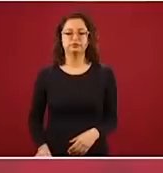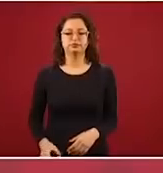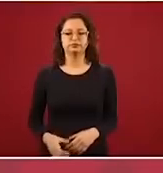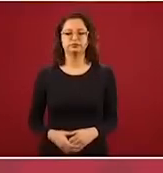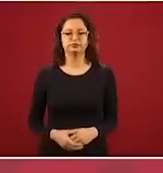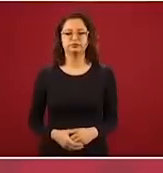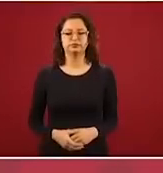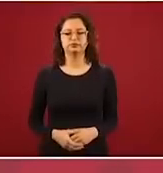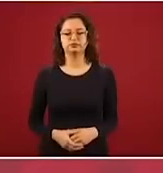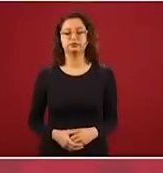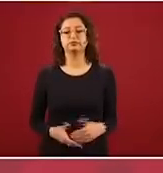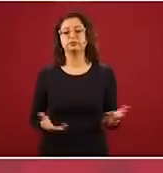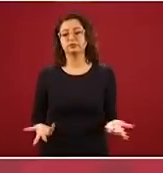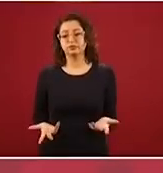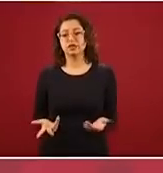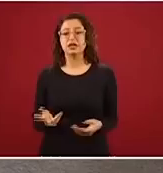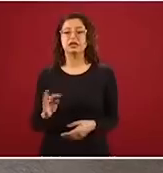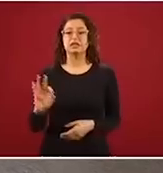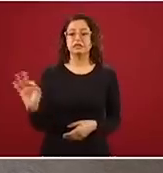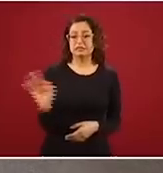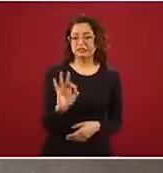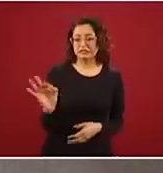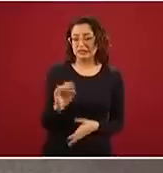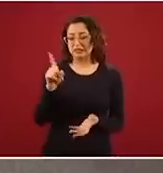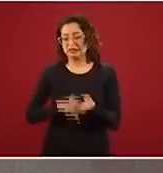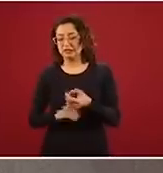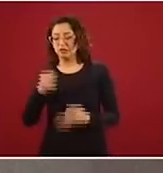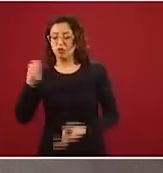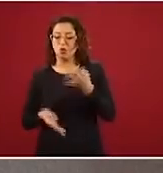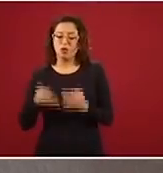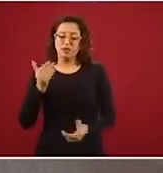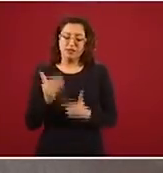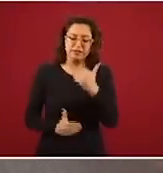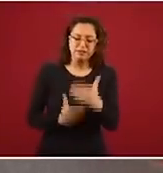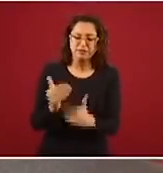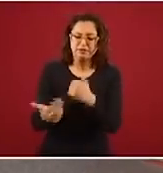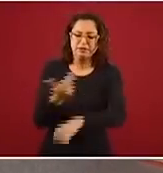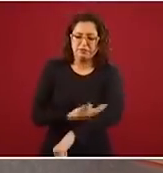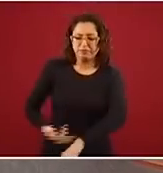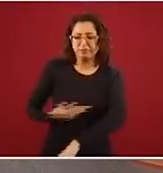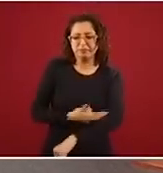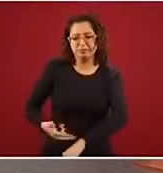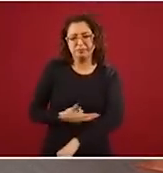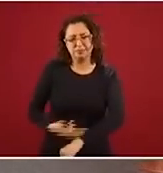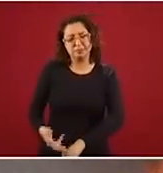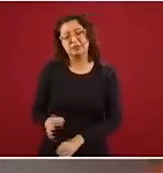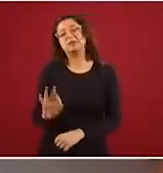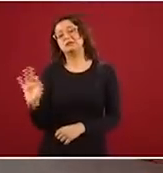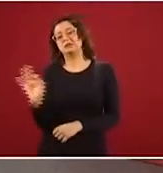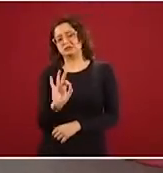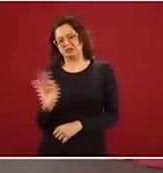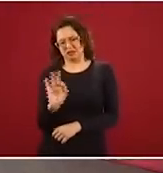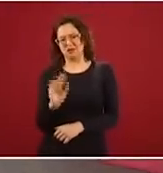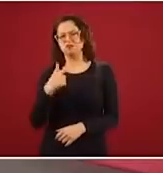Puede ser por cuestiones de tipo jurídico. De todas maneras, me voy